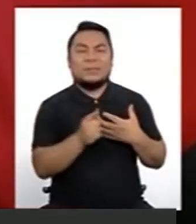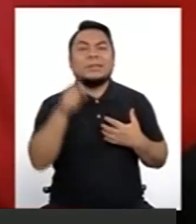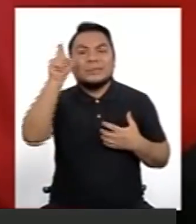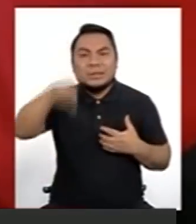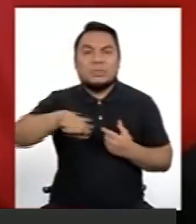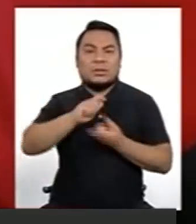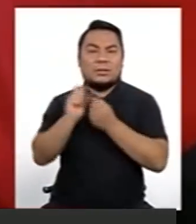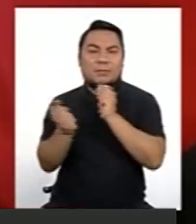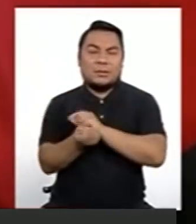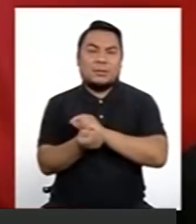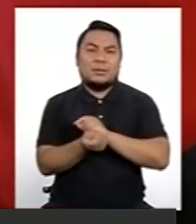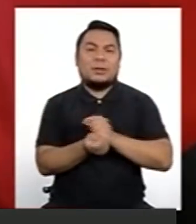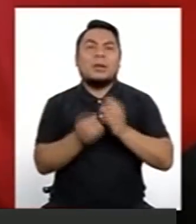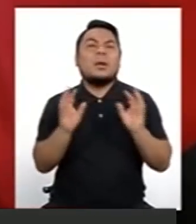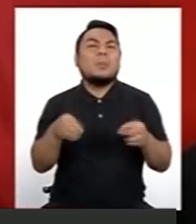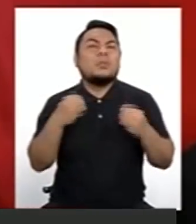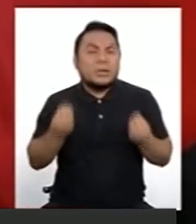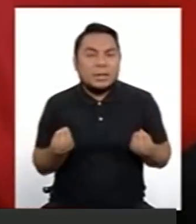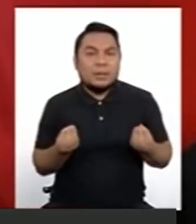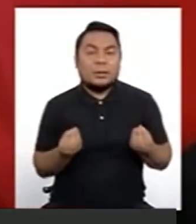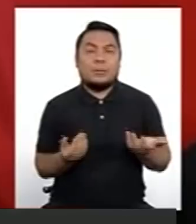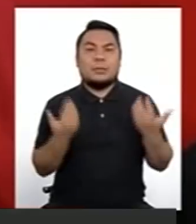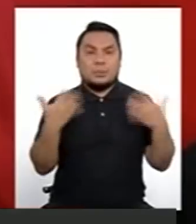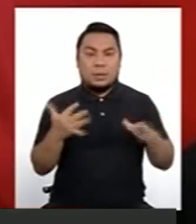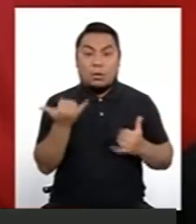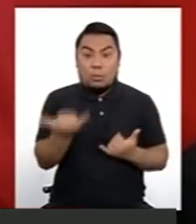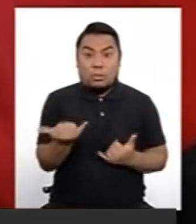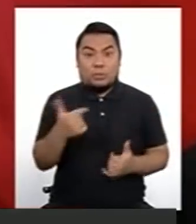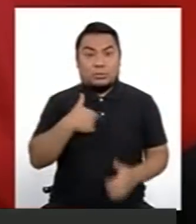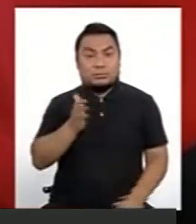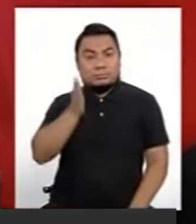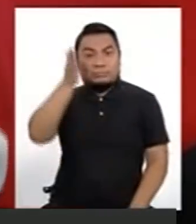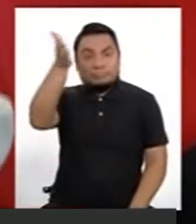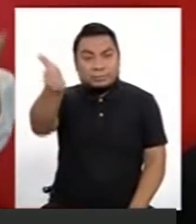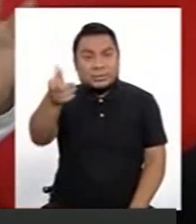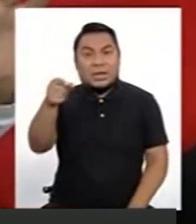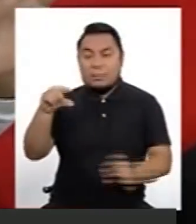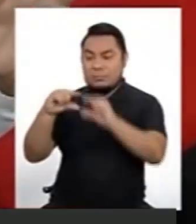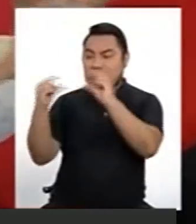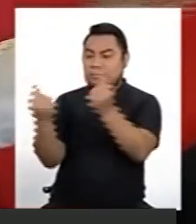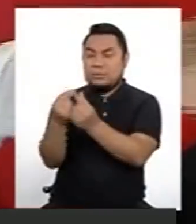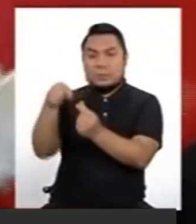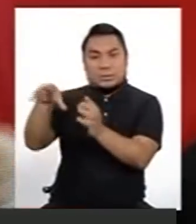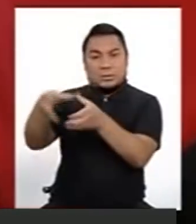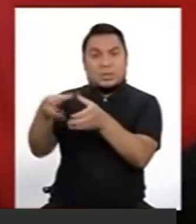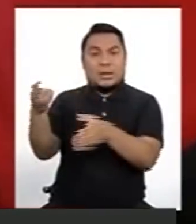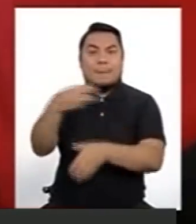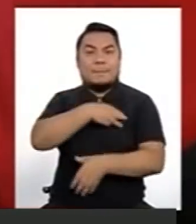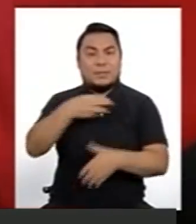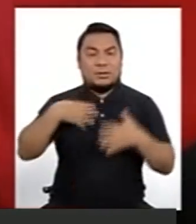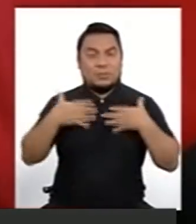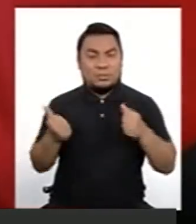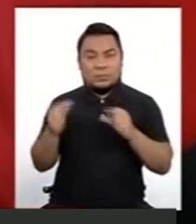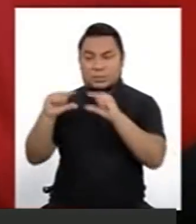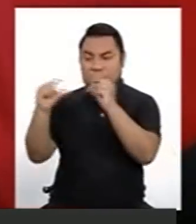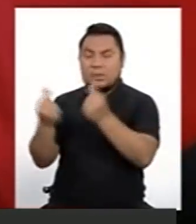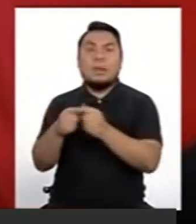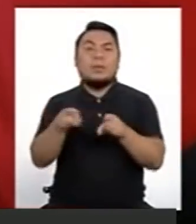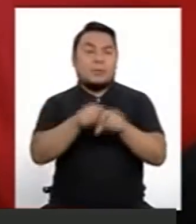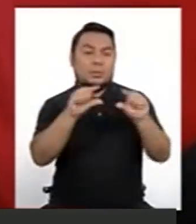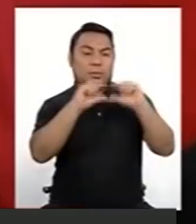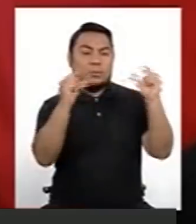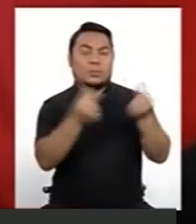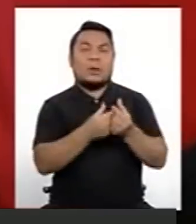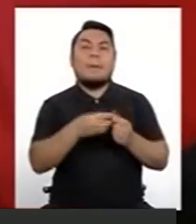que cambiarlo. ¿Por qué? Hoy día ha ido personal del Ministerio de Salud, ha ido personal